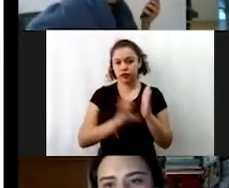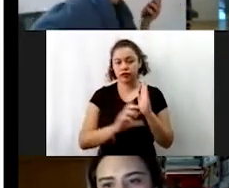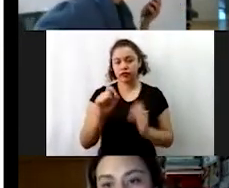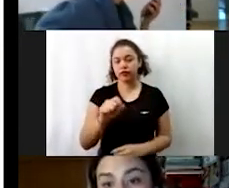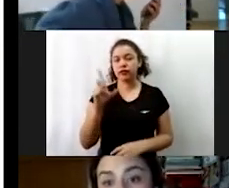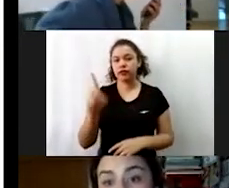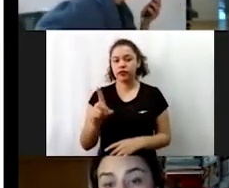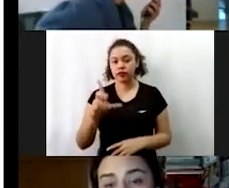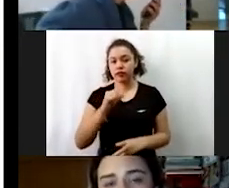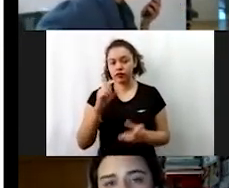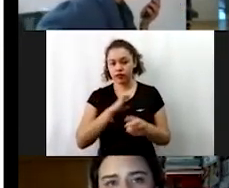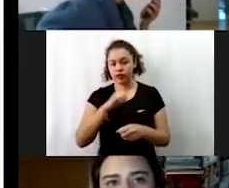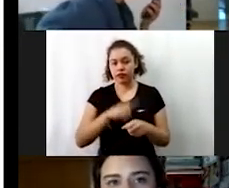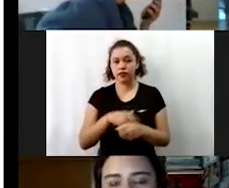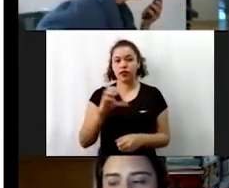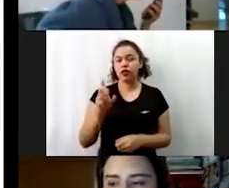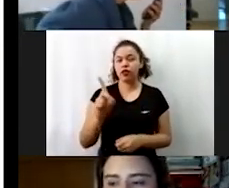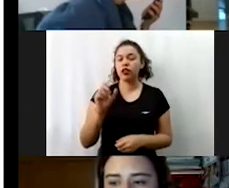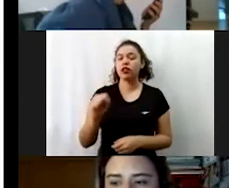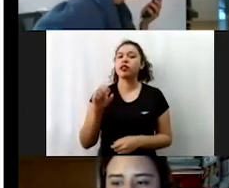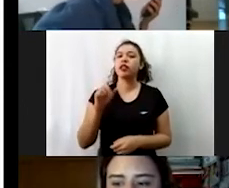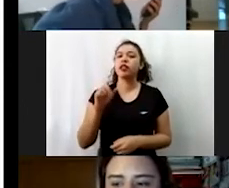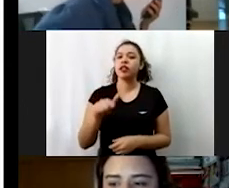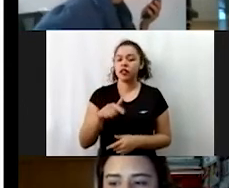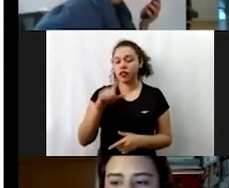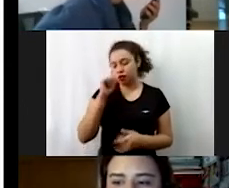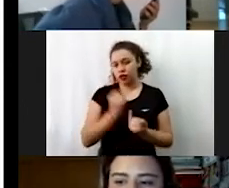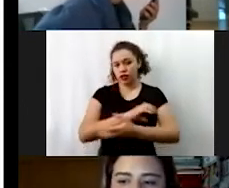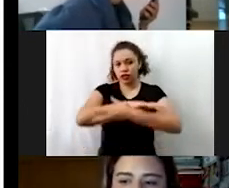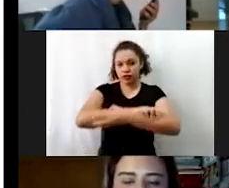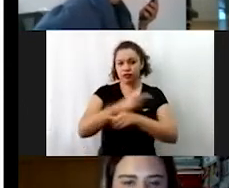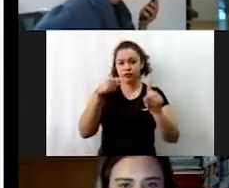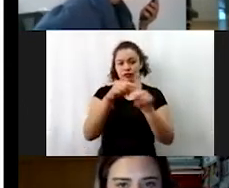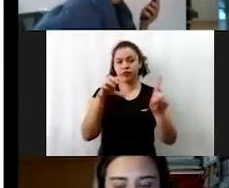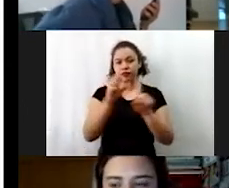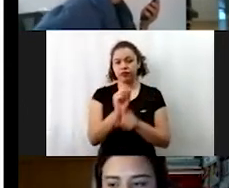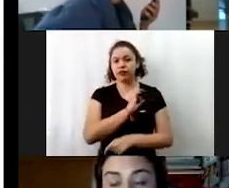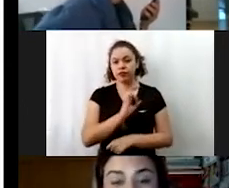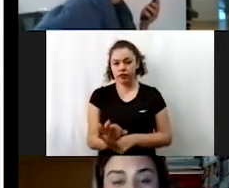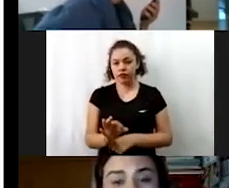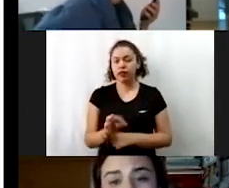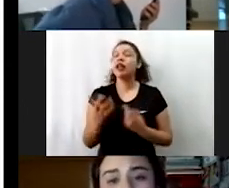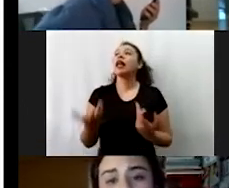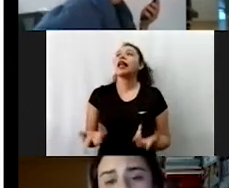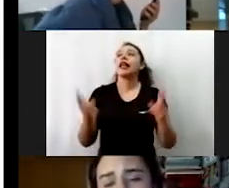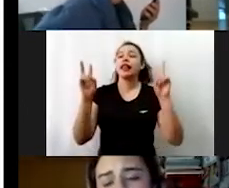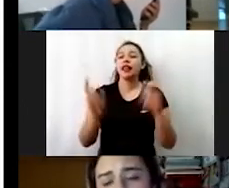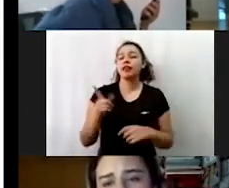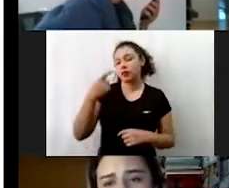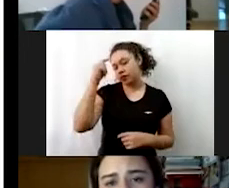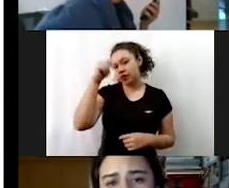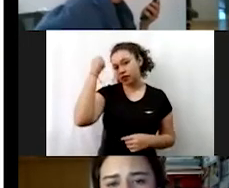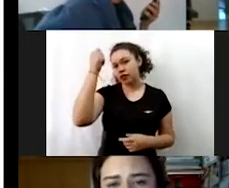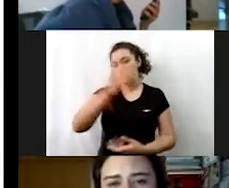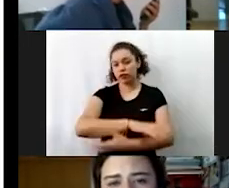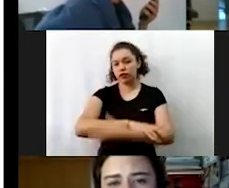ODS 17, que es el de alianzas para lograr los objetivos, y un poquito el tema de teoría de alianzas también. Es importante